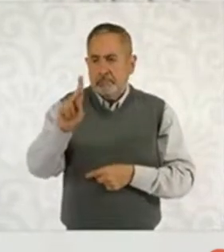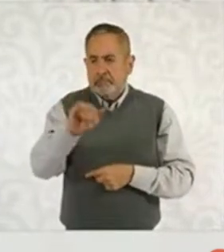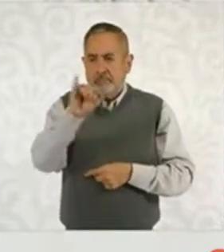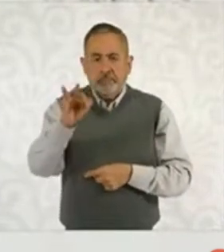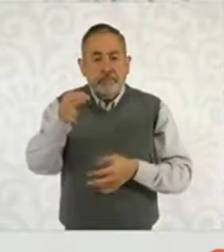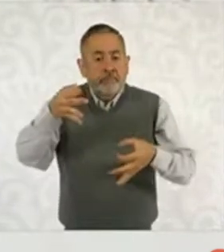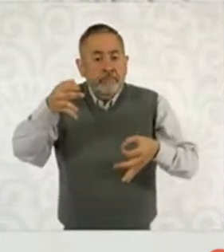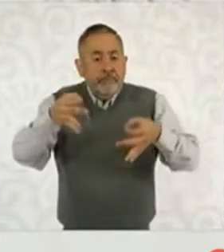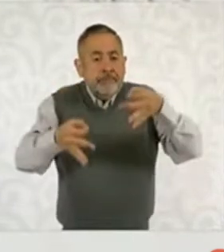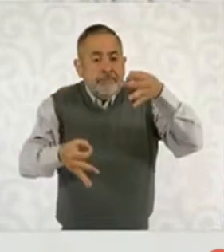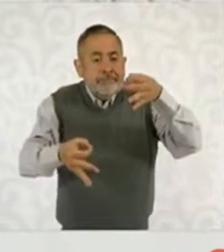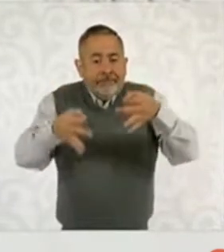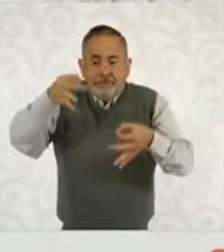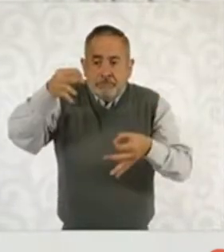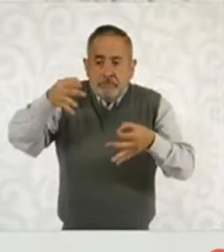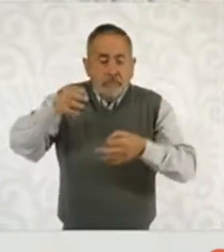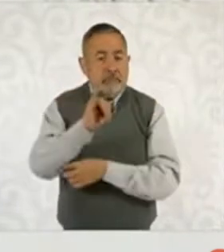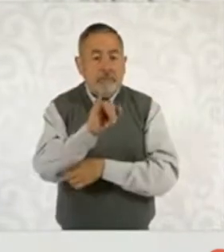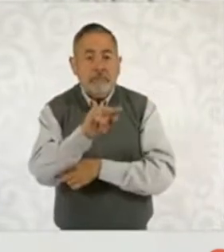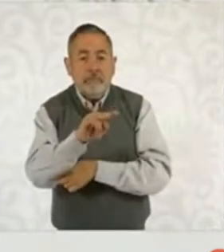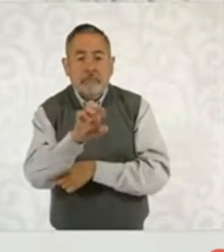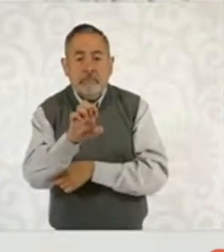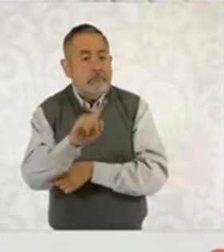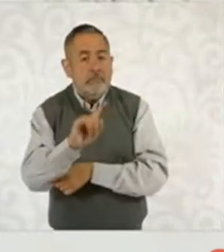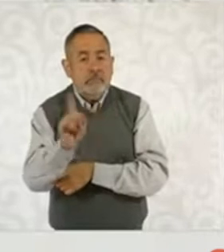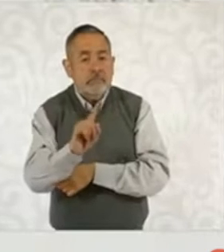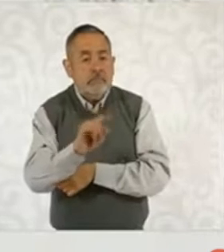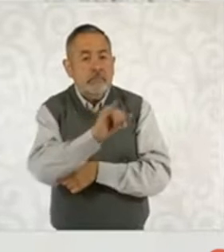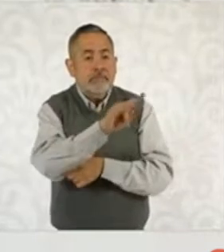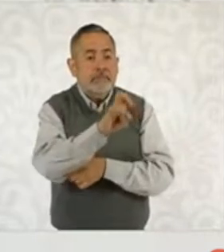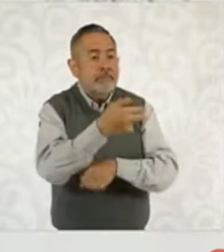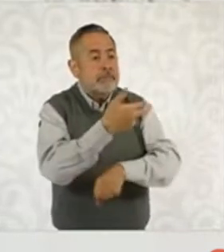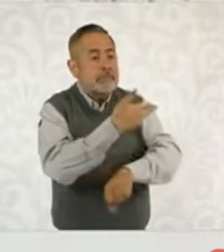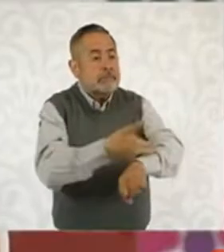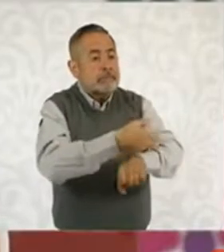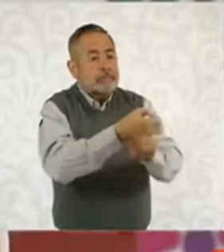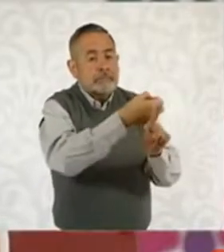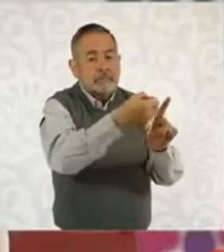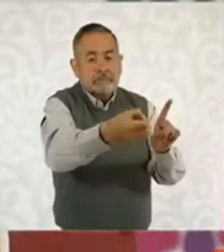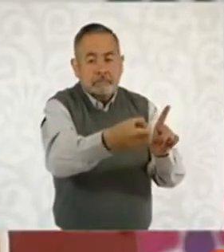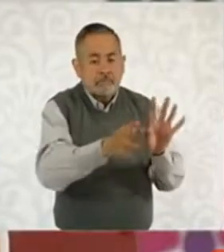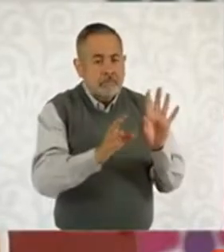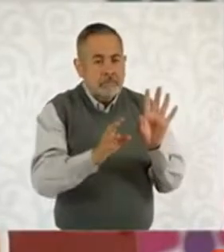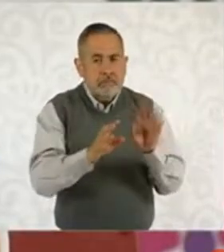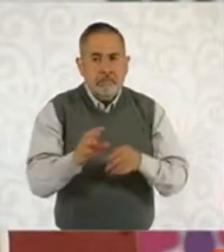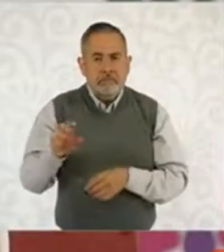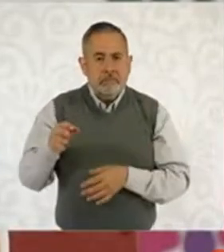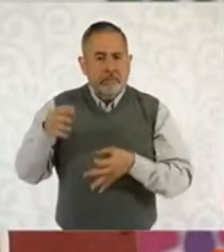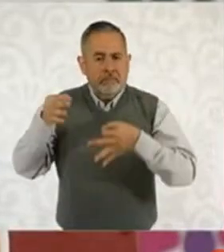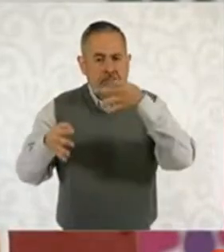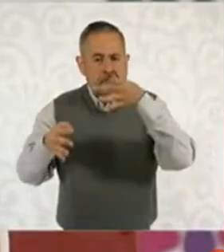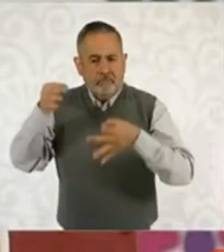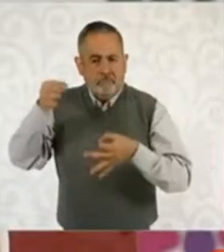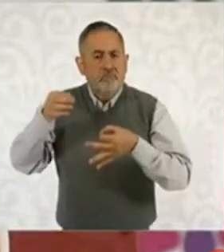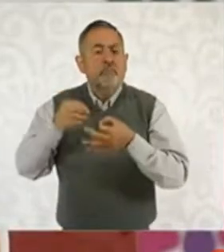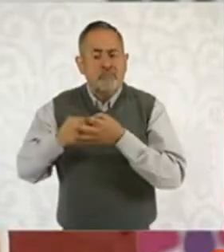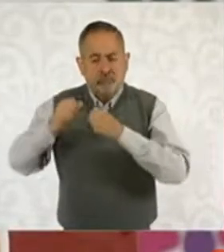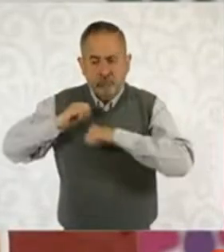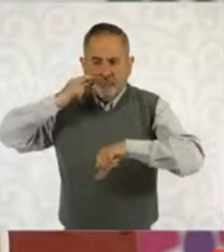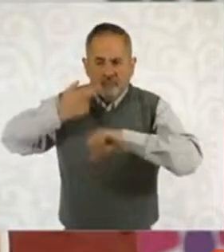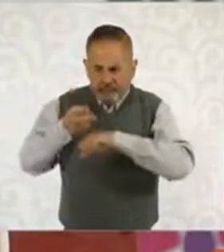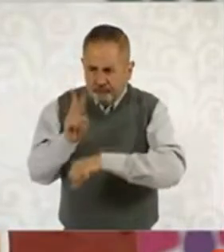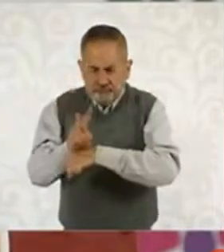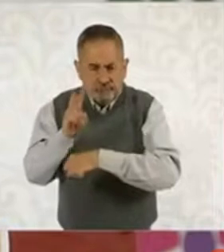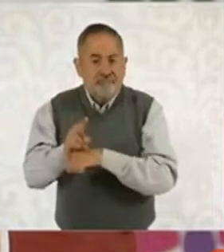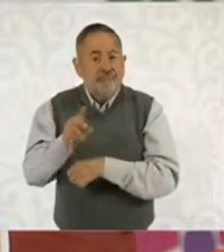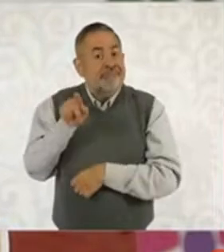Tribunal tiene esa atribución, el Instituto Nacional Electoral, ¿no? Ahora quieren revisar quién sabe qué tantas cosas, cuando no es su atribución.